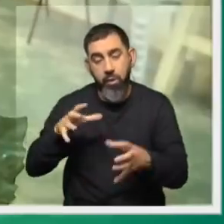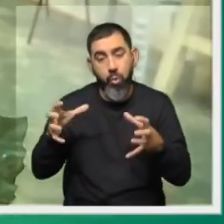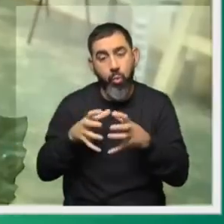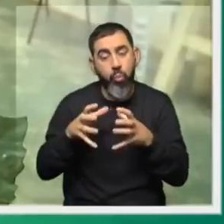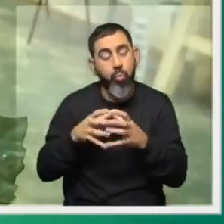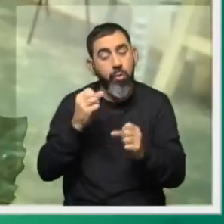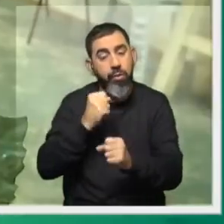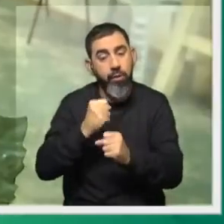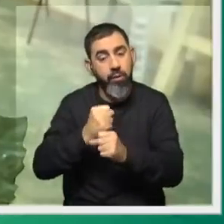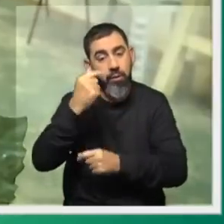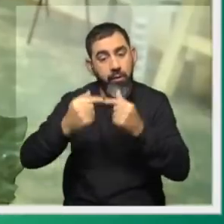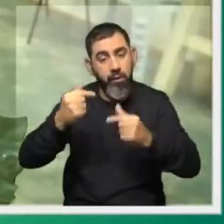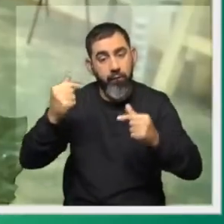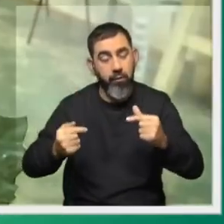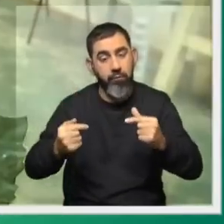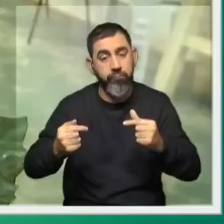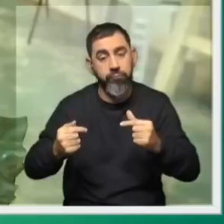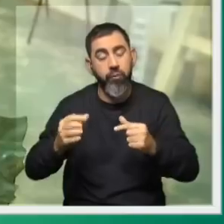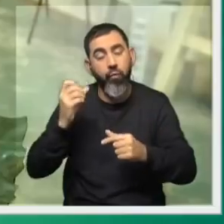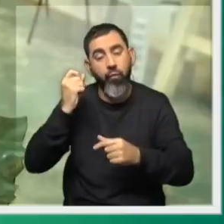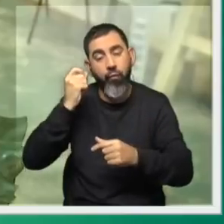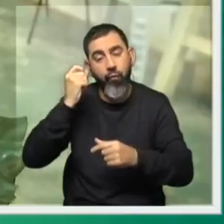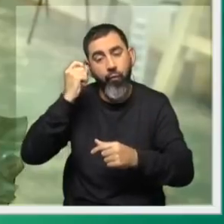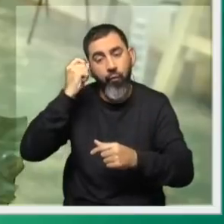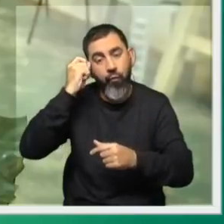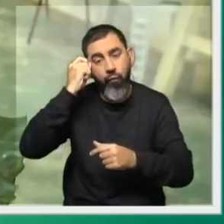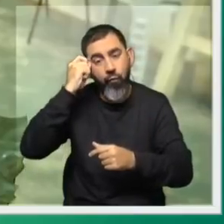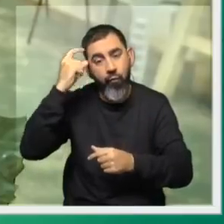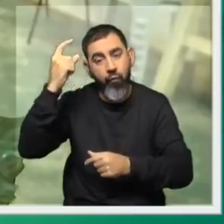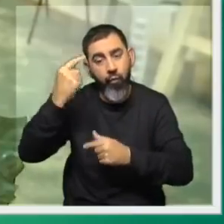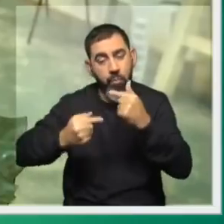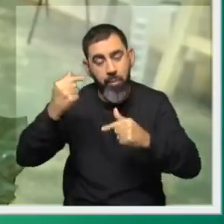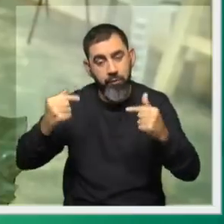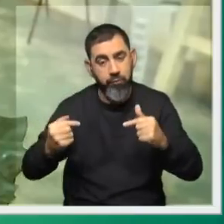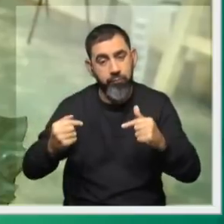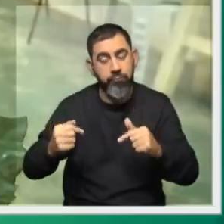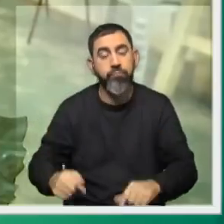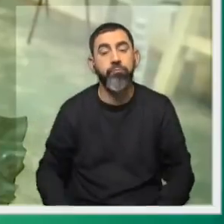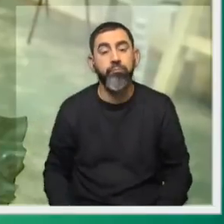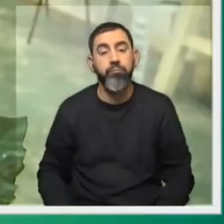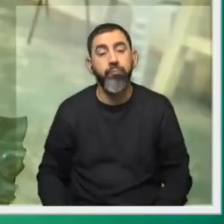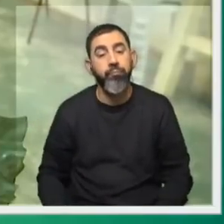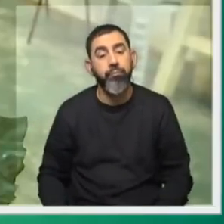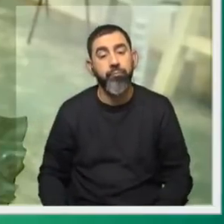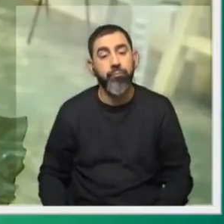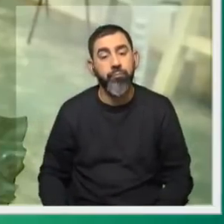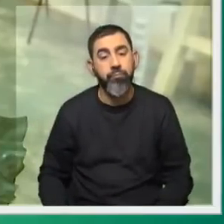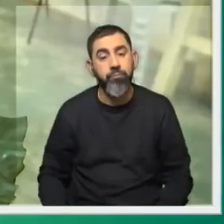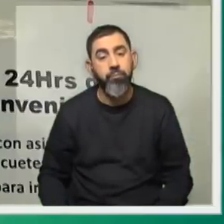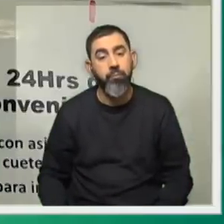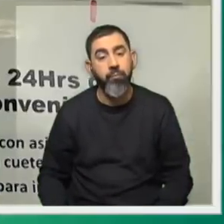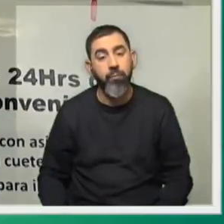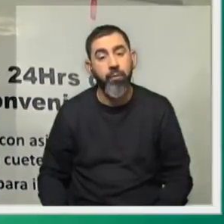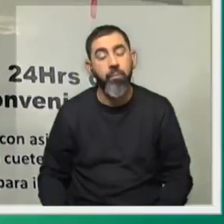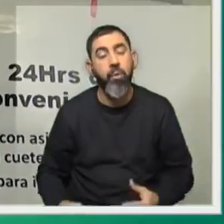es multidisciplinario este con distintas formaciones y sobre todo un poco Ahí lo que nosotros siempre trabajamos es como